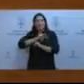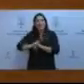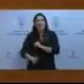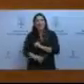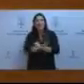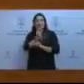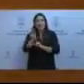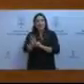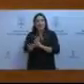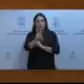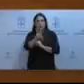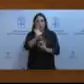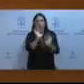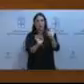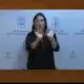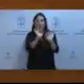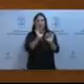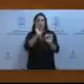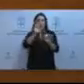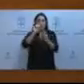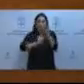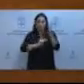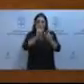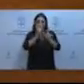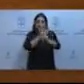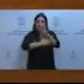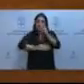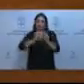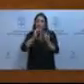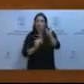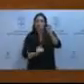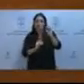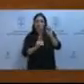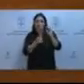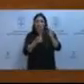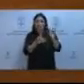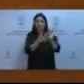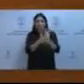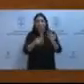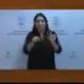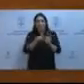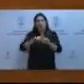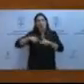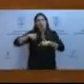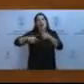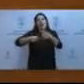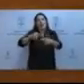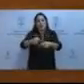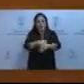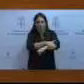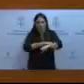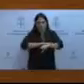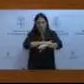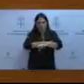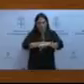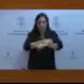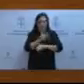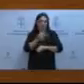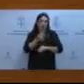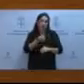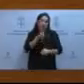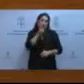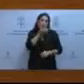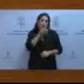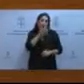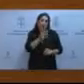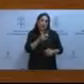de contratación de personas con discapacidad. Este es el legado que los distintos gobiernos socialistas dejan a las personas con